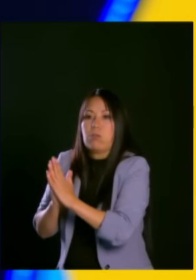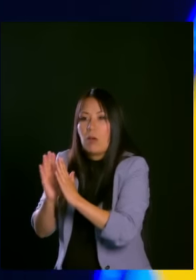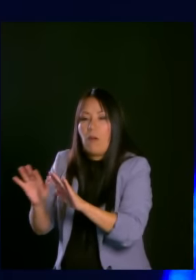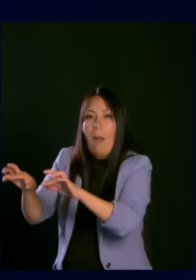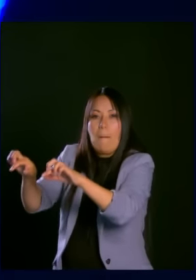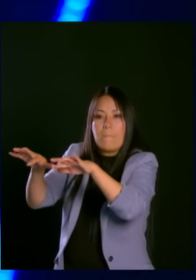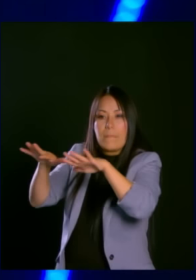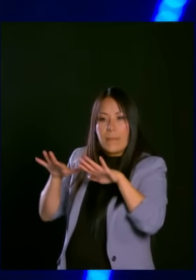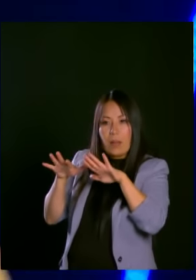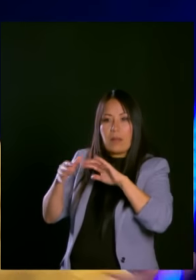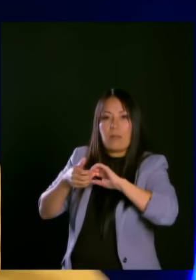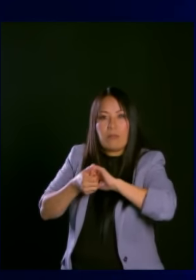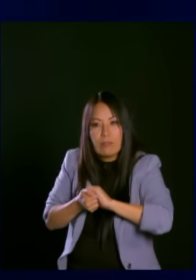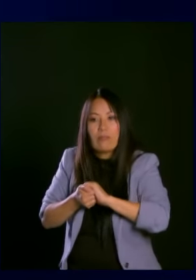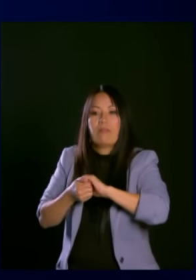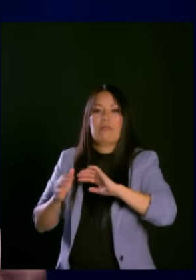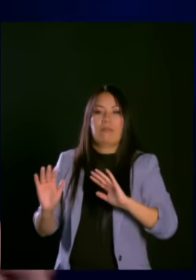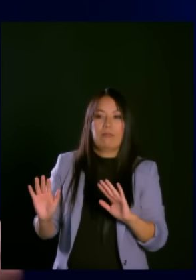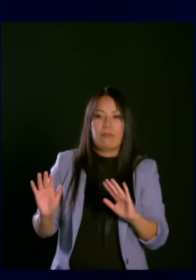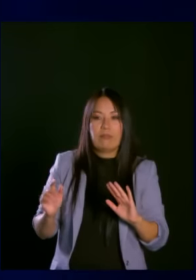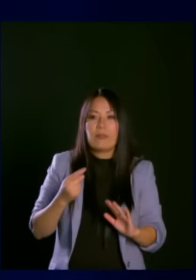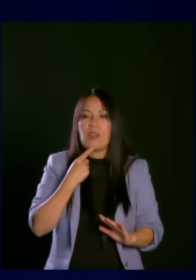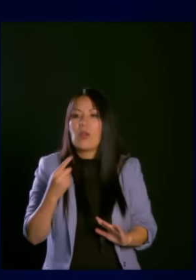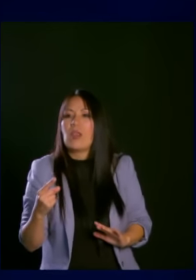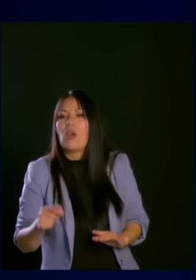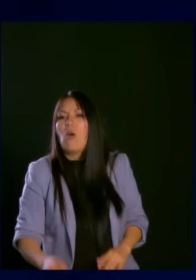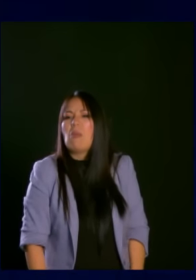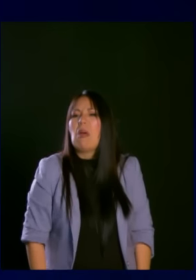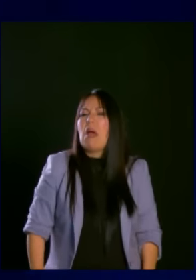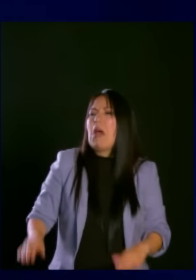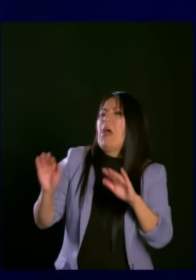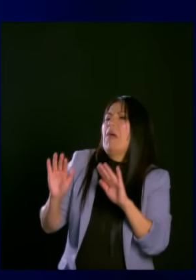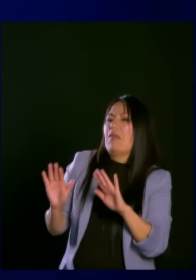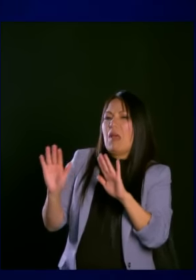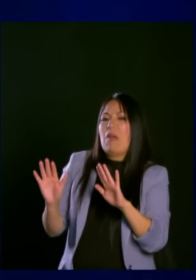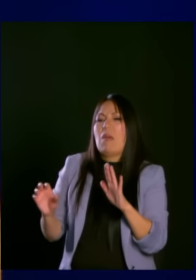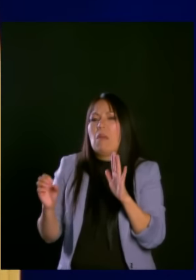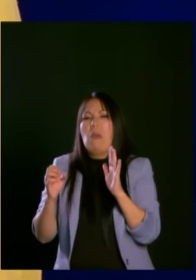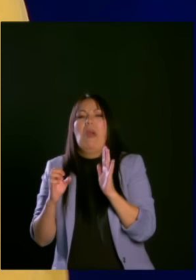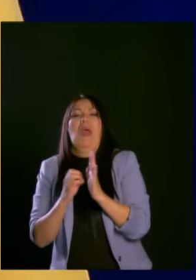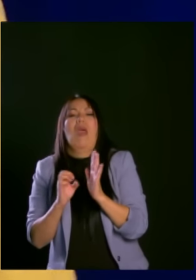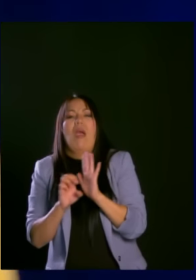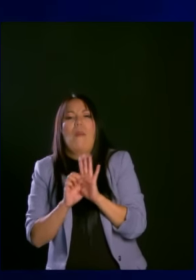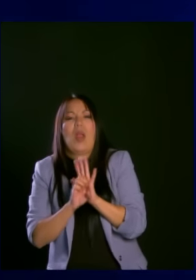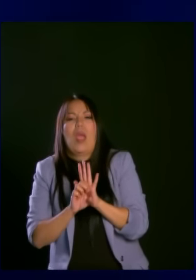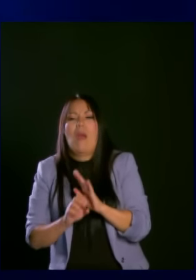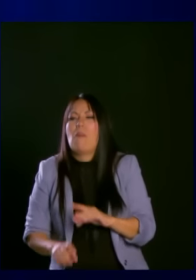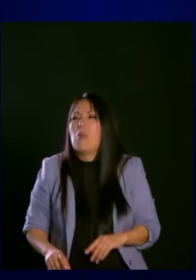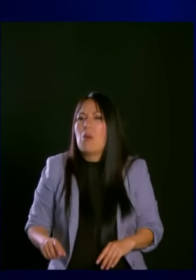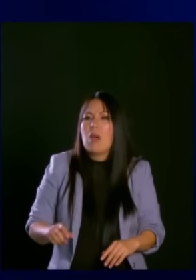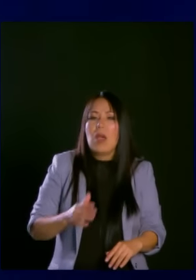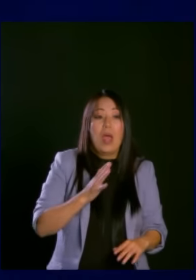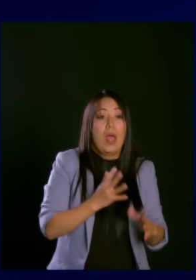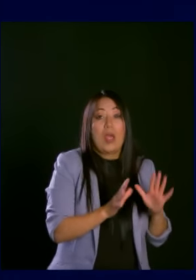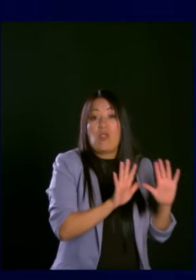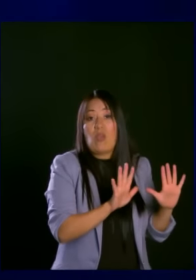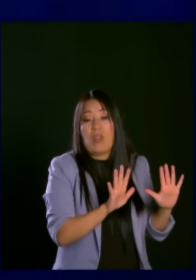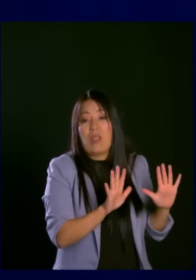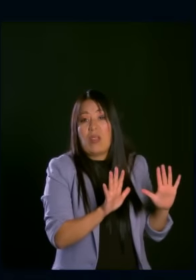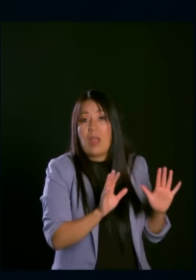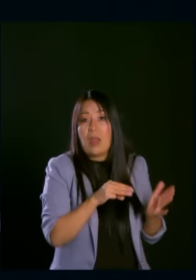míos son gallos, hombre, cada uno contra 12. Ahorita les damos chicharrón a estos, vámonos a la guerra. Pero Pero, ok,